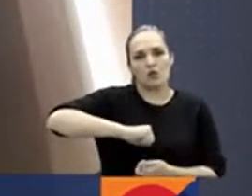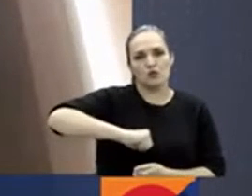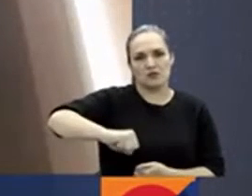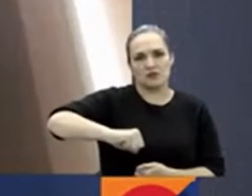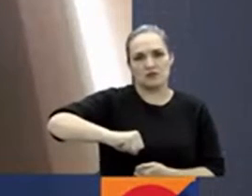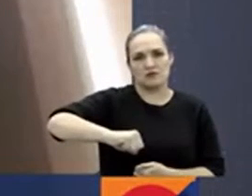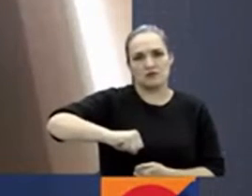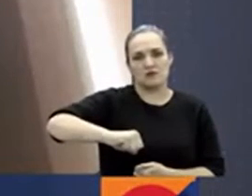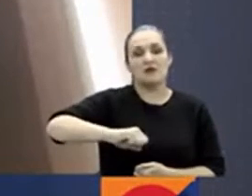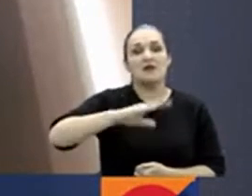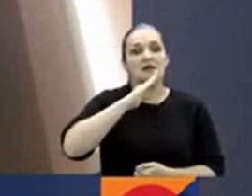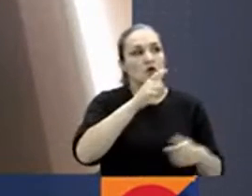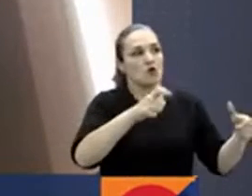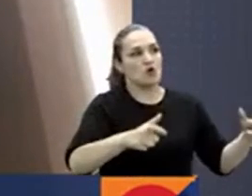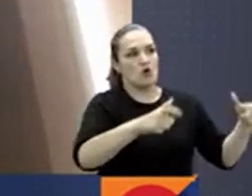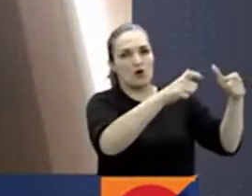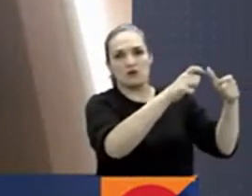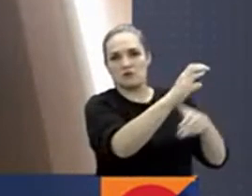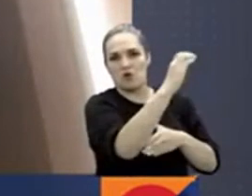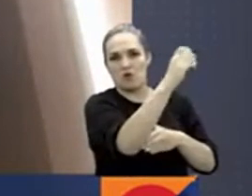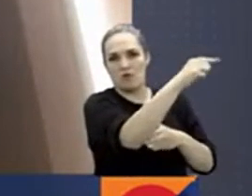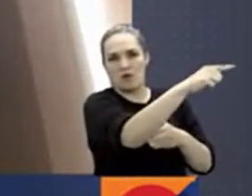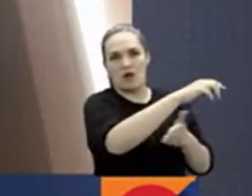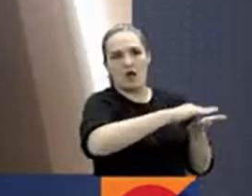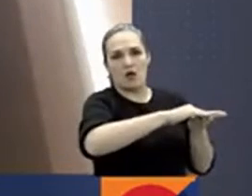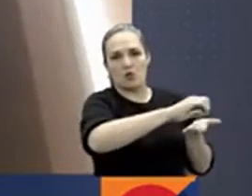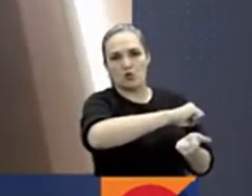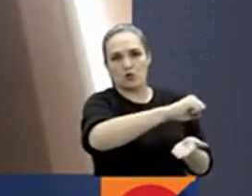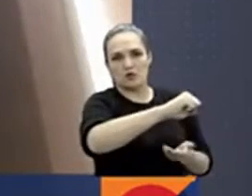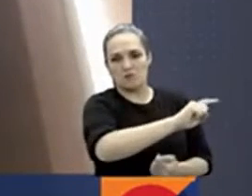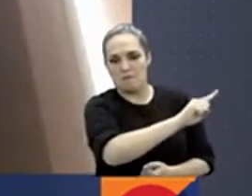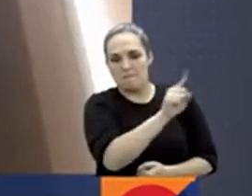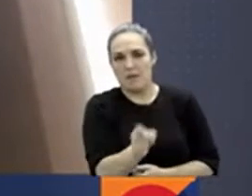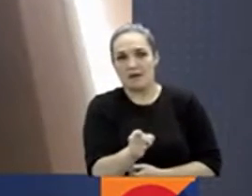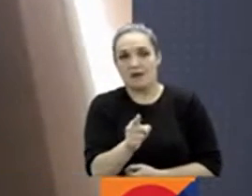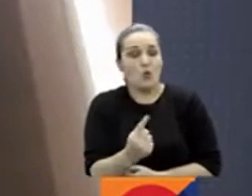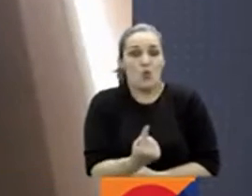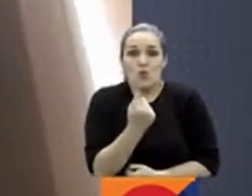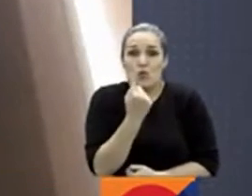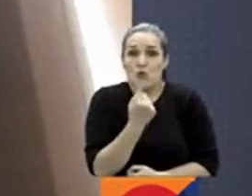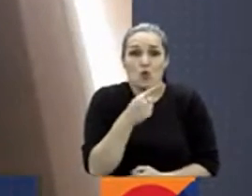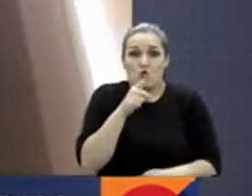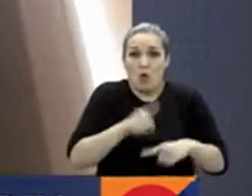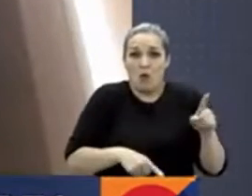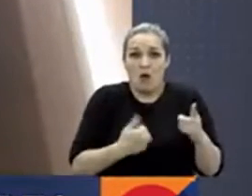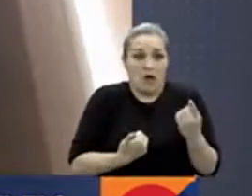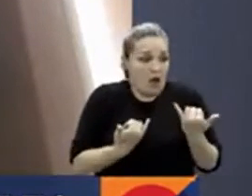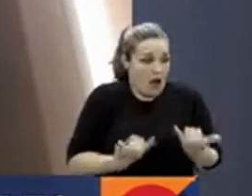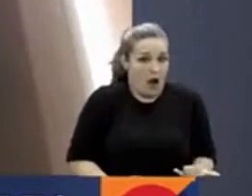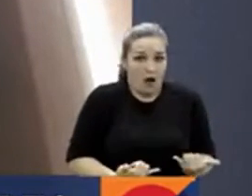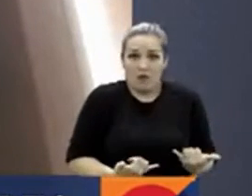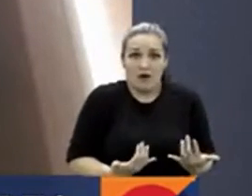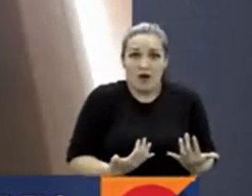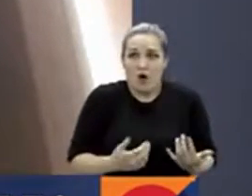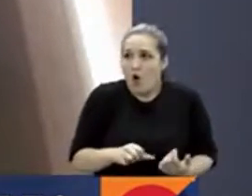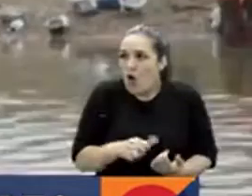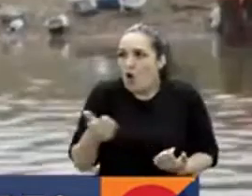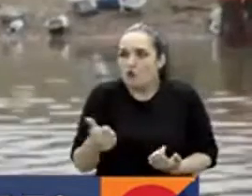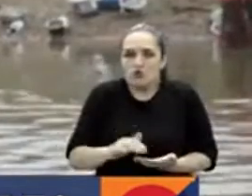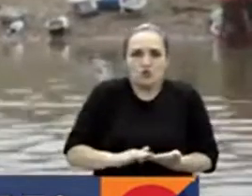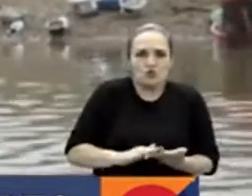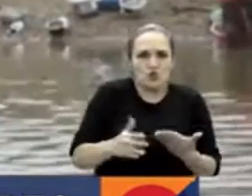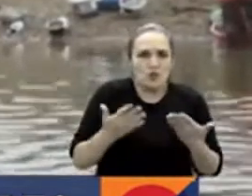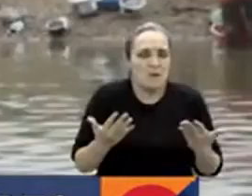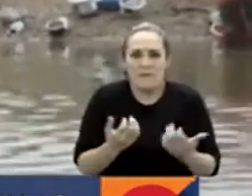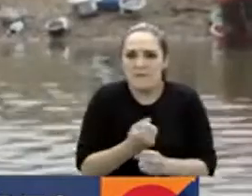del Congreso de la República. Es la única manera. Yo no veo otra salida.